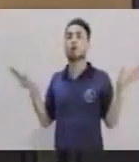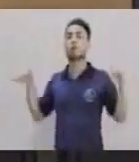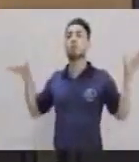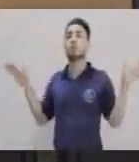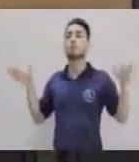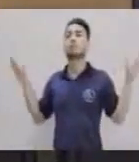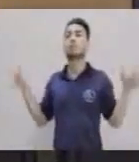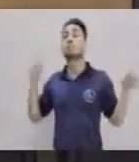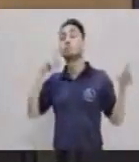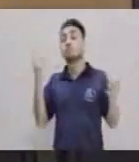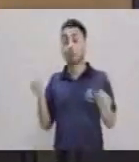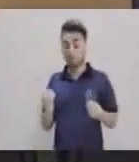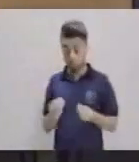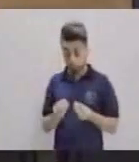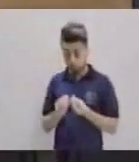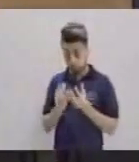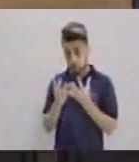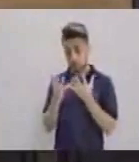que cuando fue creado,